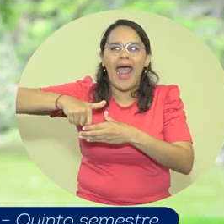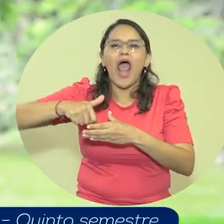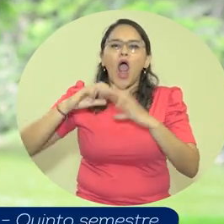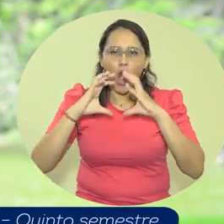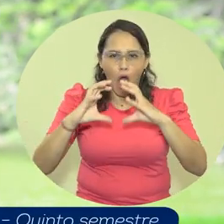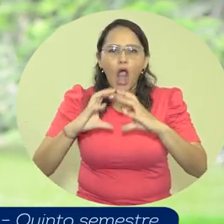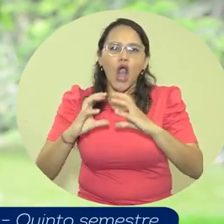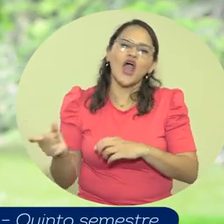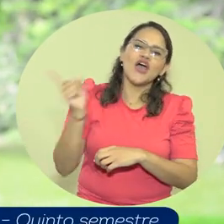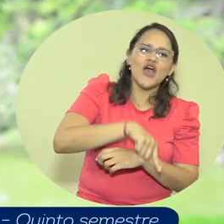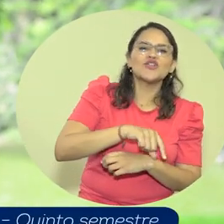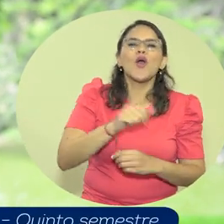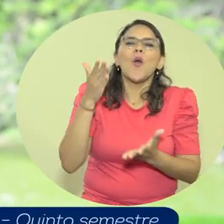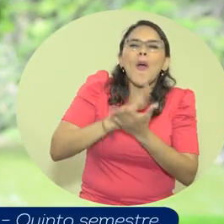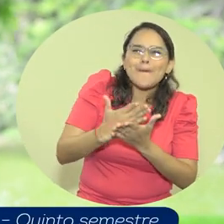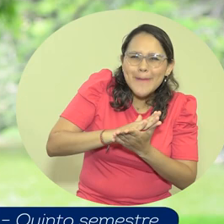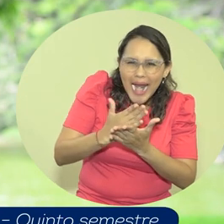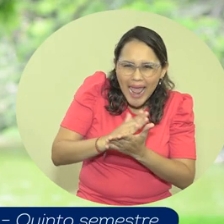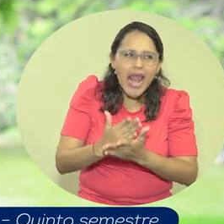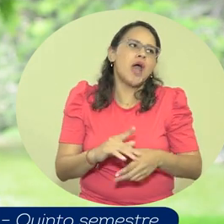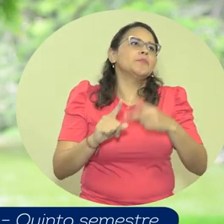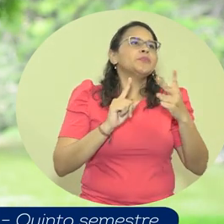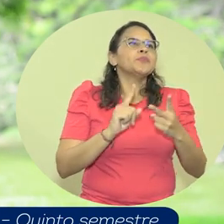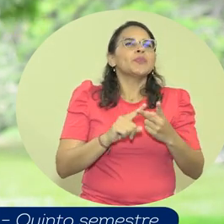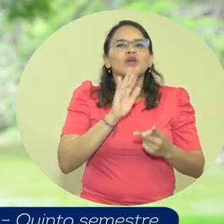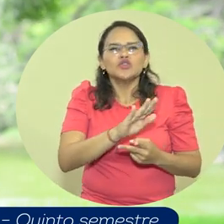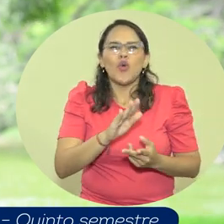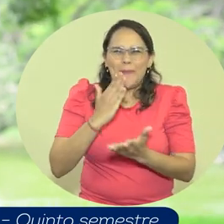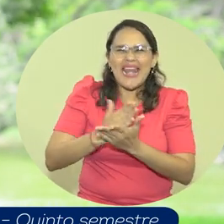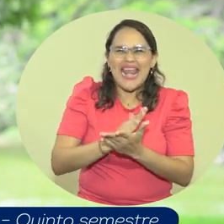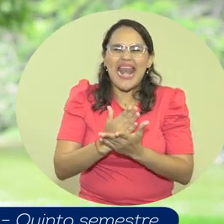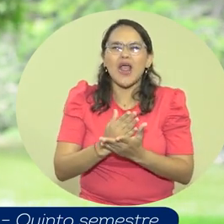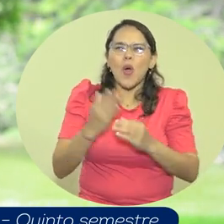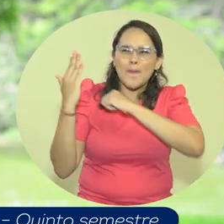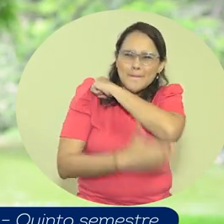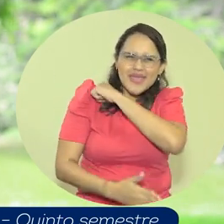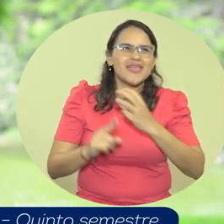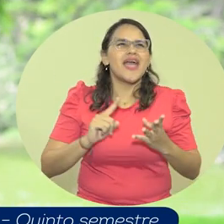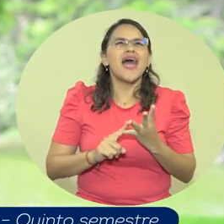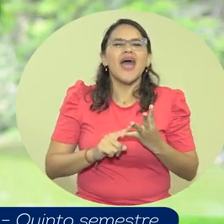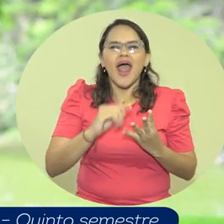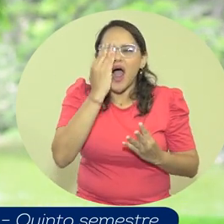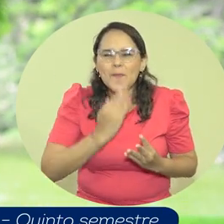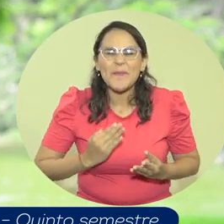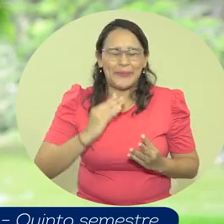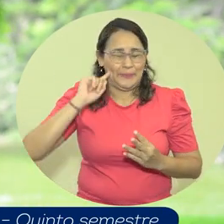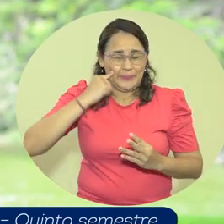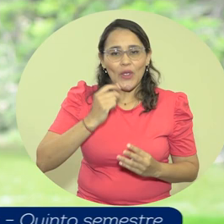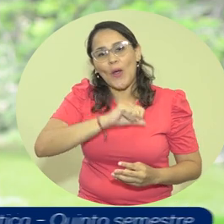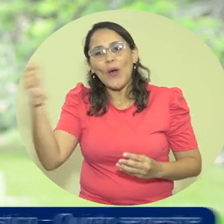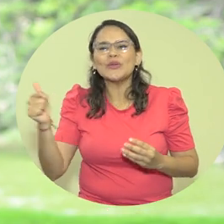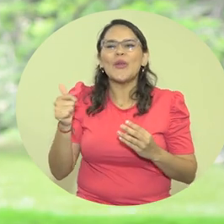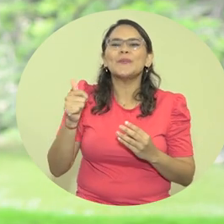que es un fermentado de agua panela normal, tenemos chicha de piña, jugo de mango biche y tenemos